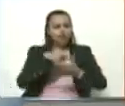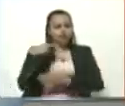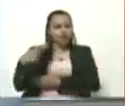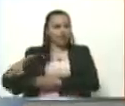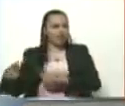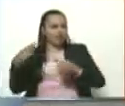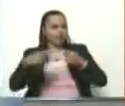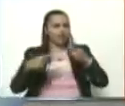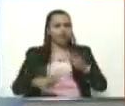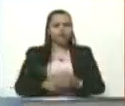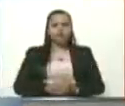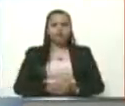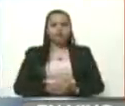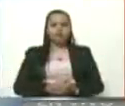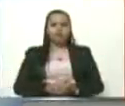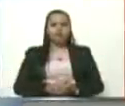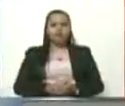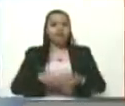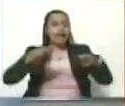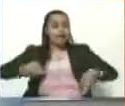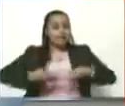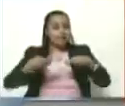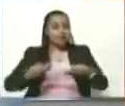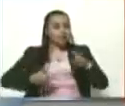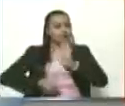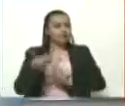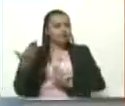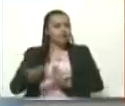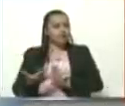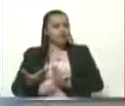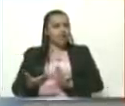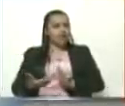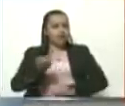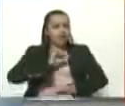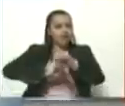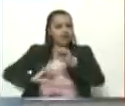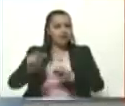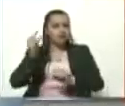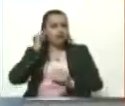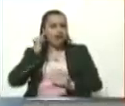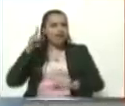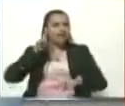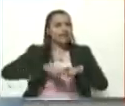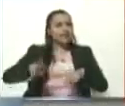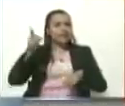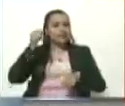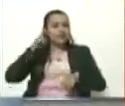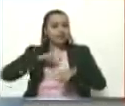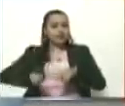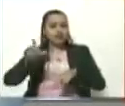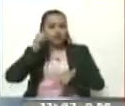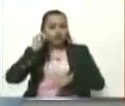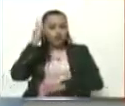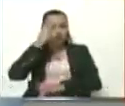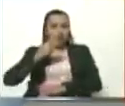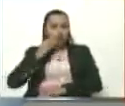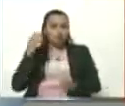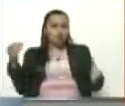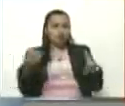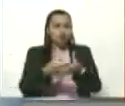obviamente siempre la defensa de la mujer los niños niñas adolescentes los sectores vulnerables